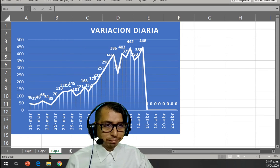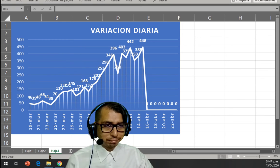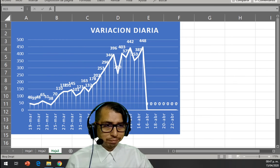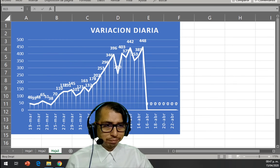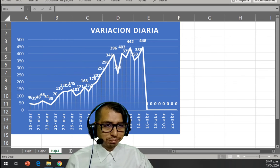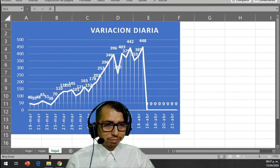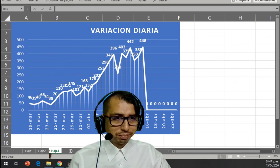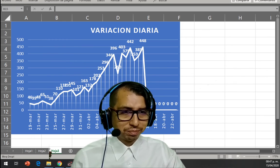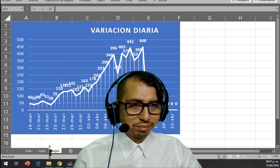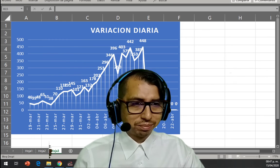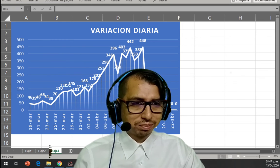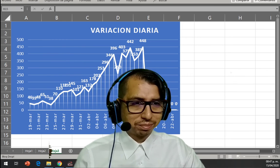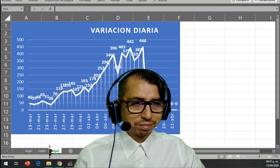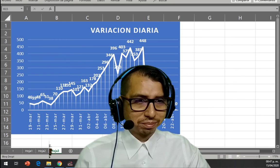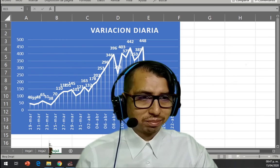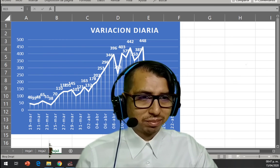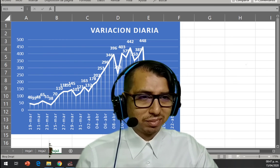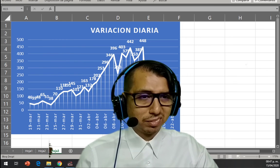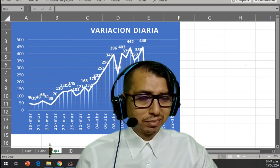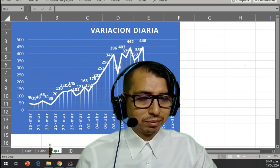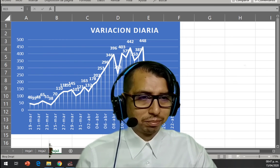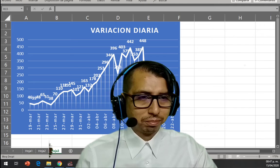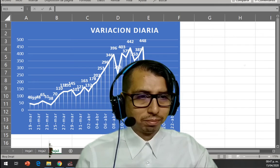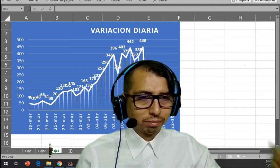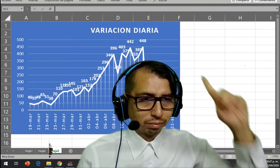España.